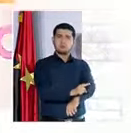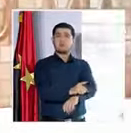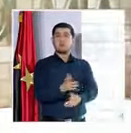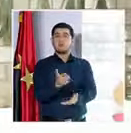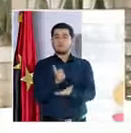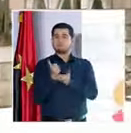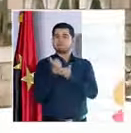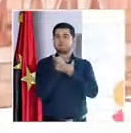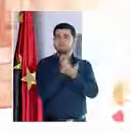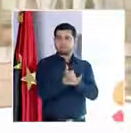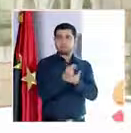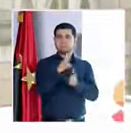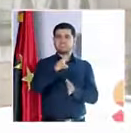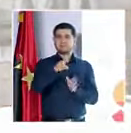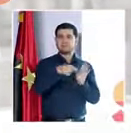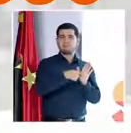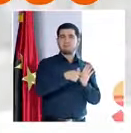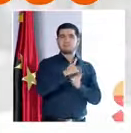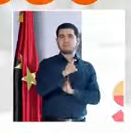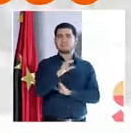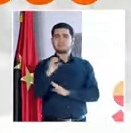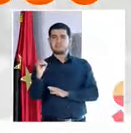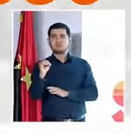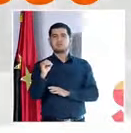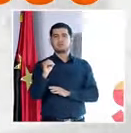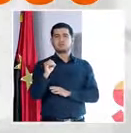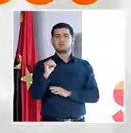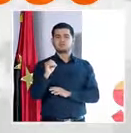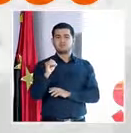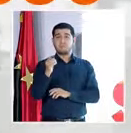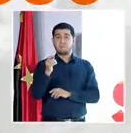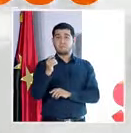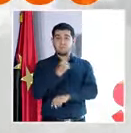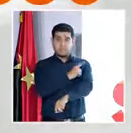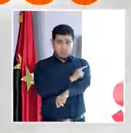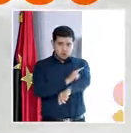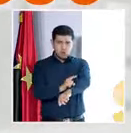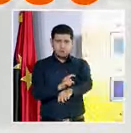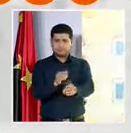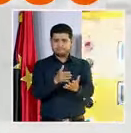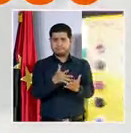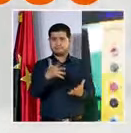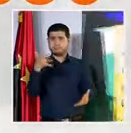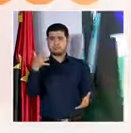pesos, de los cuales 6.675 millones 799.830